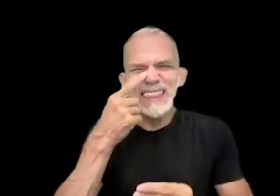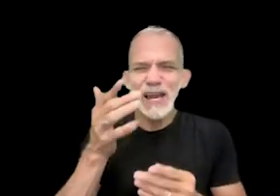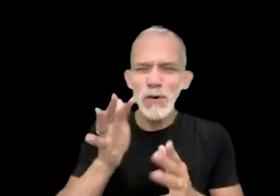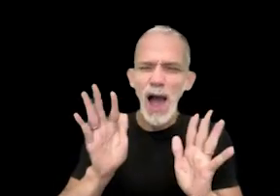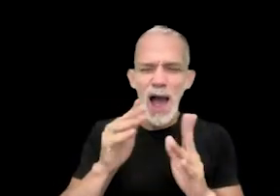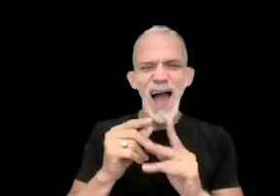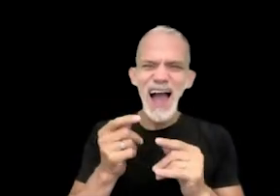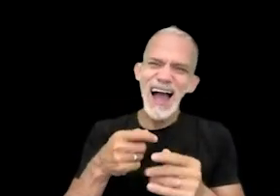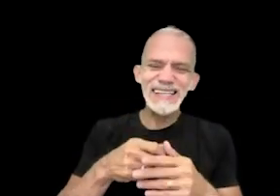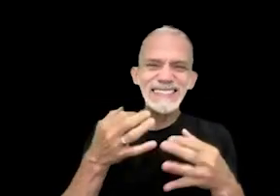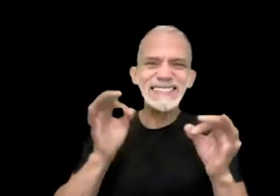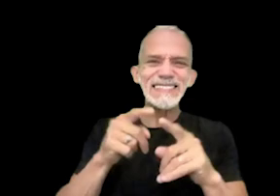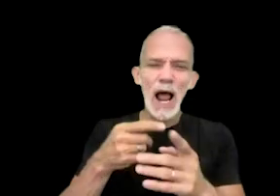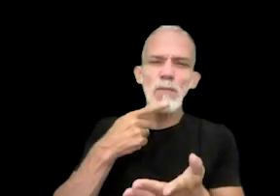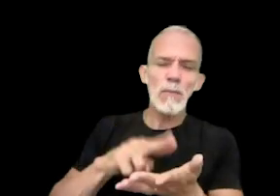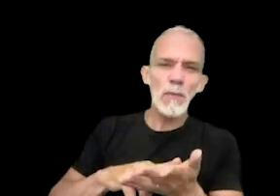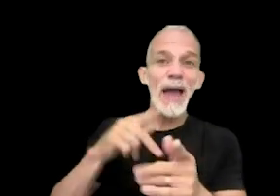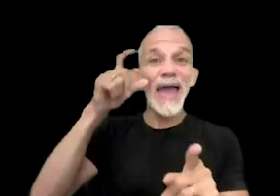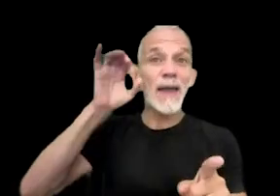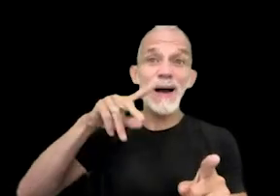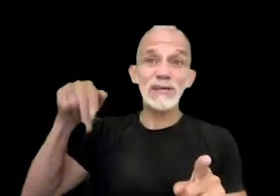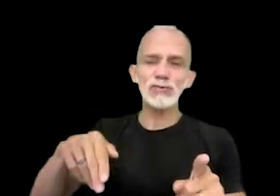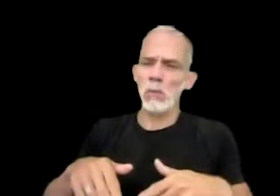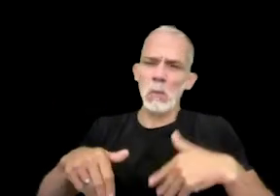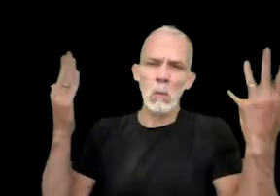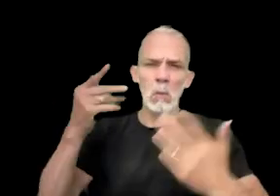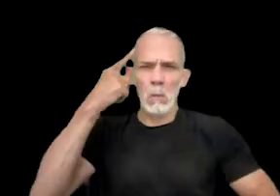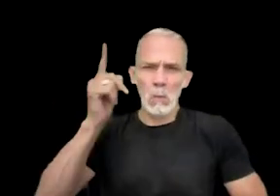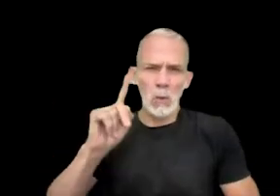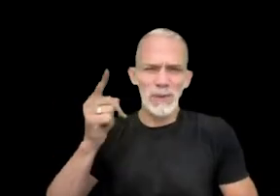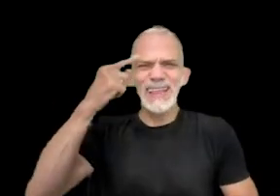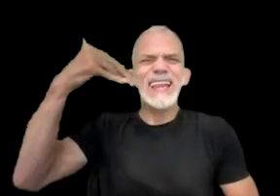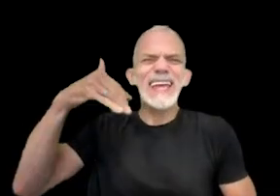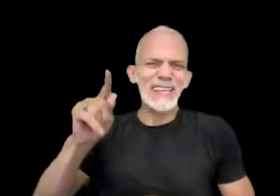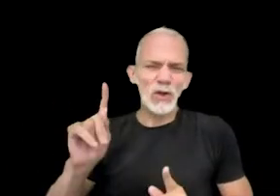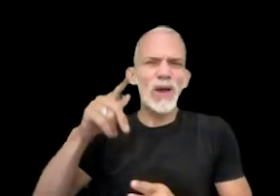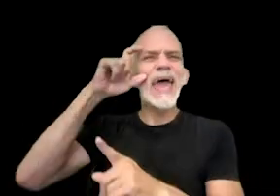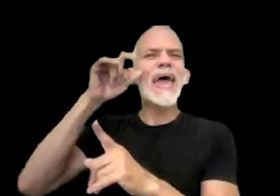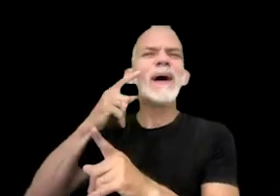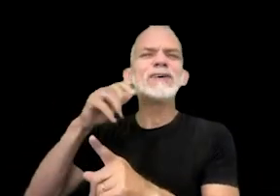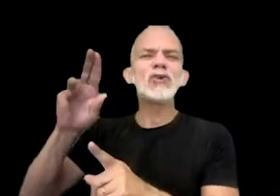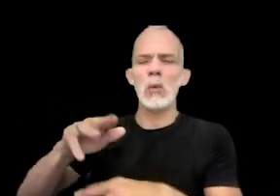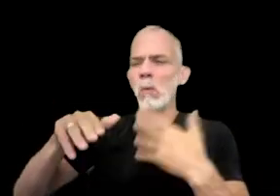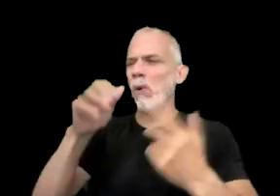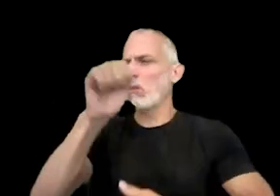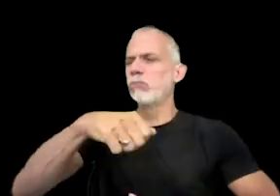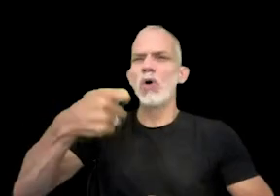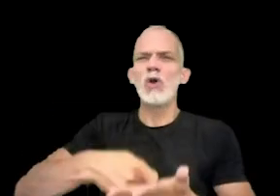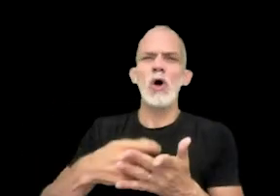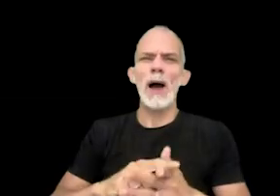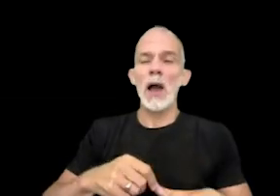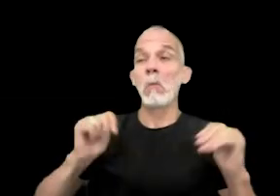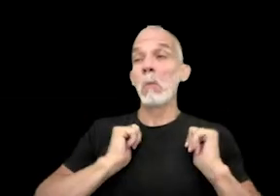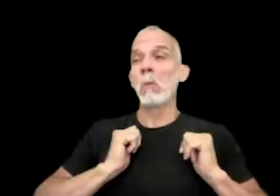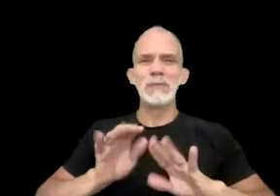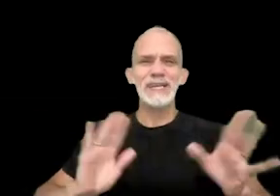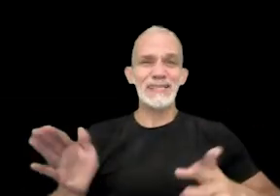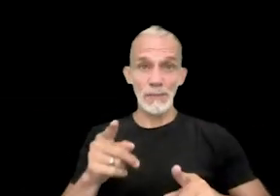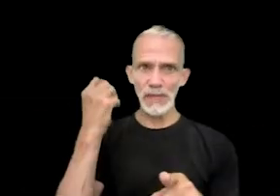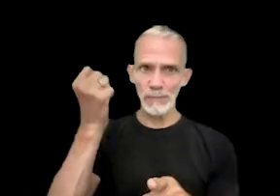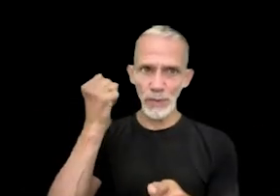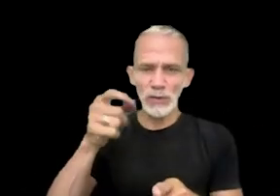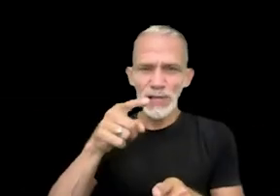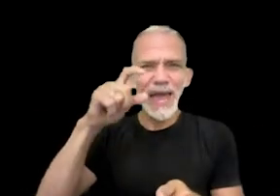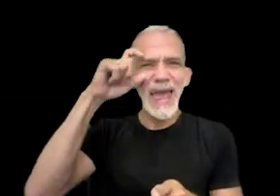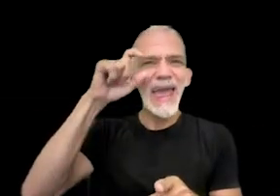en una elusión, no en la evasión. El evasor ni siquiera es un sujeto inteligente. Eso no me interesa. A mí me importa el que